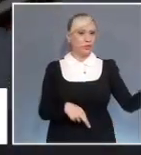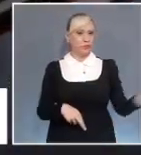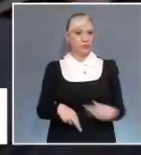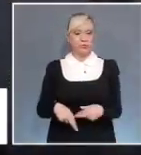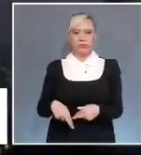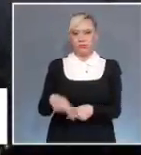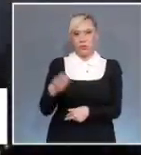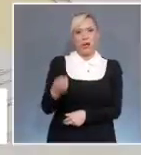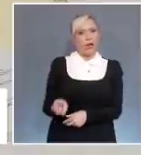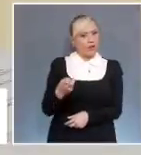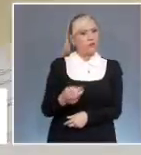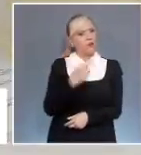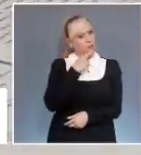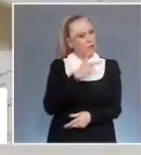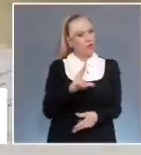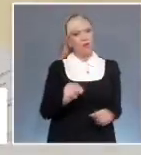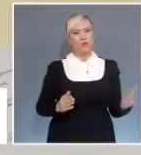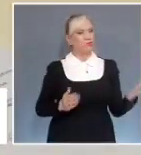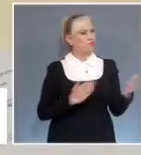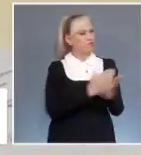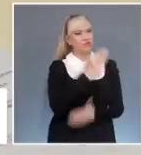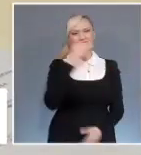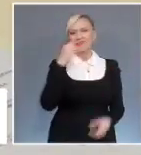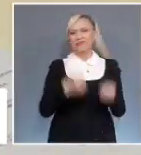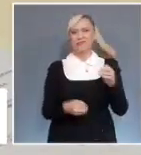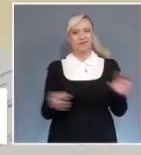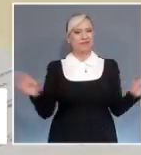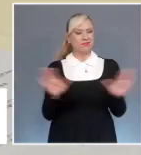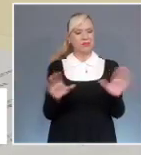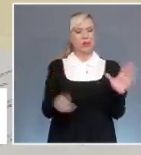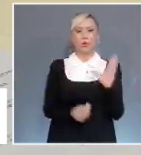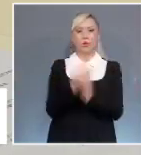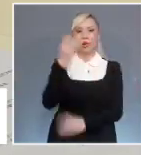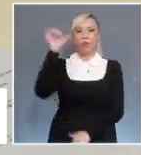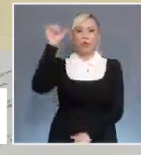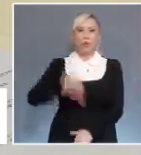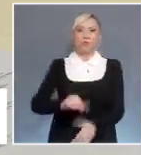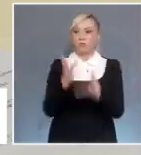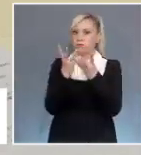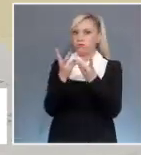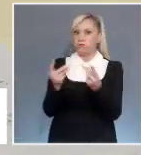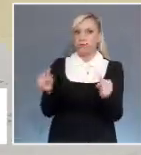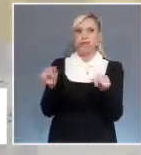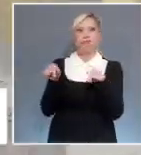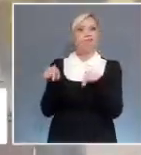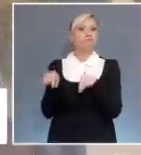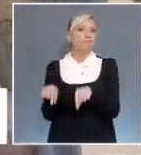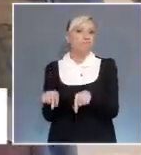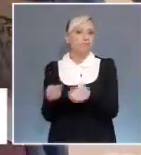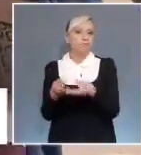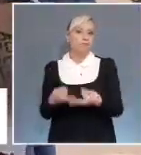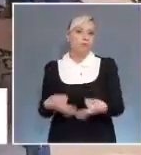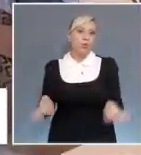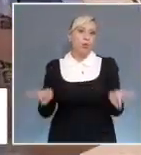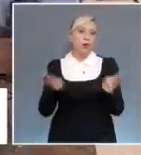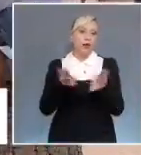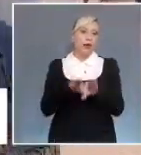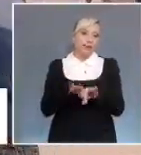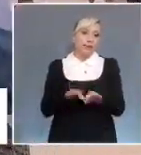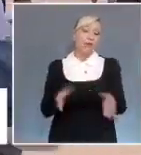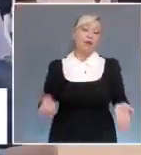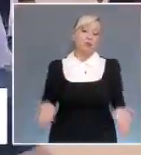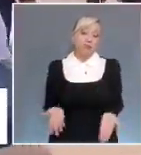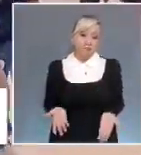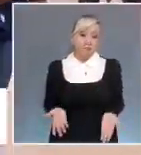conciliación es uno de los ejes del nuevo sistema de justicia laboral, toda vez que es un componente esencial del derecho de acceso a la justicia, mismo que